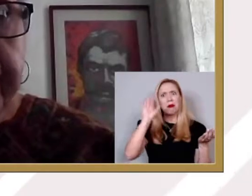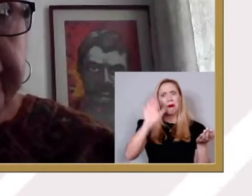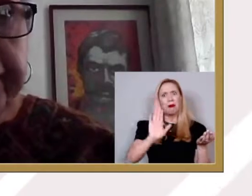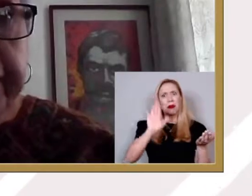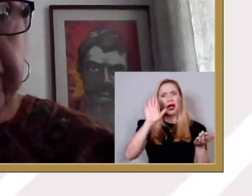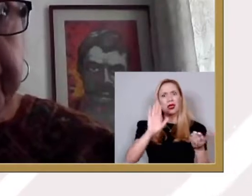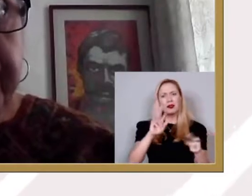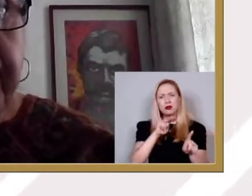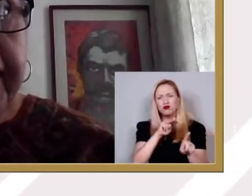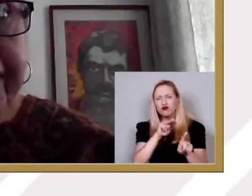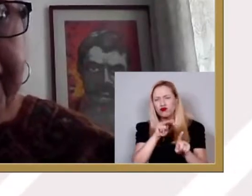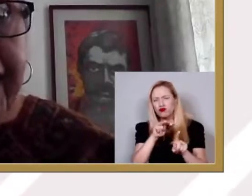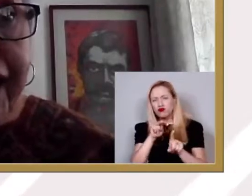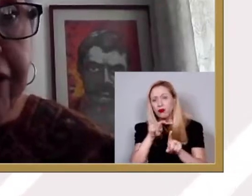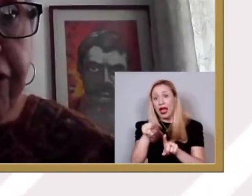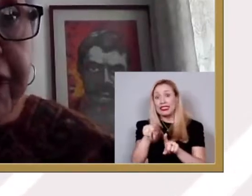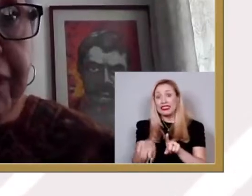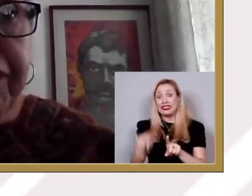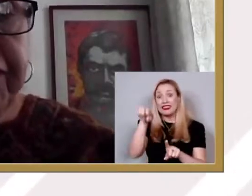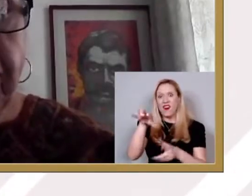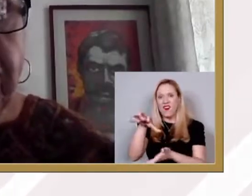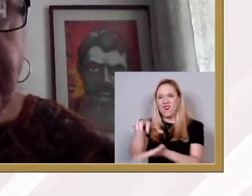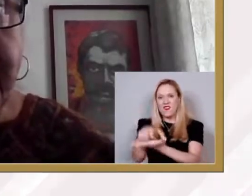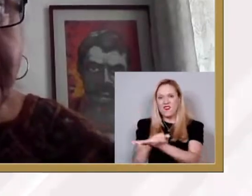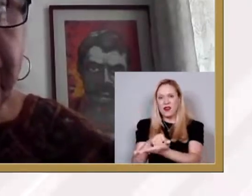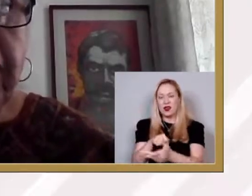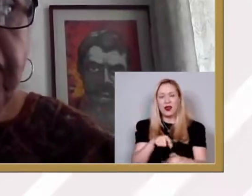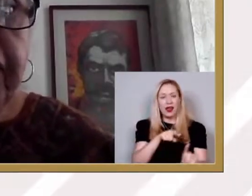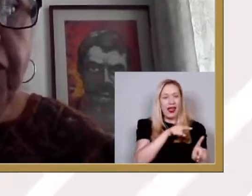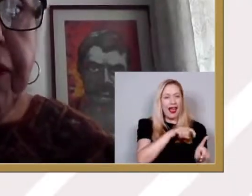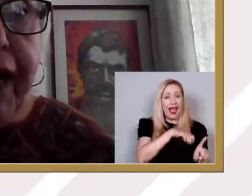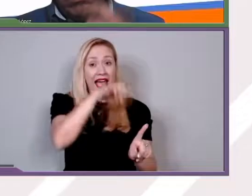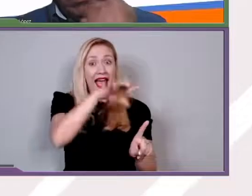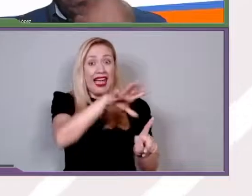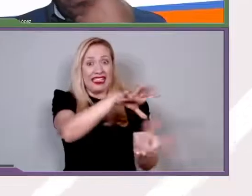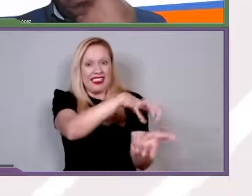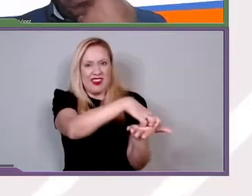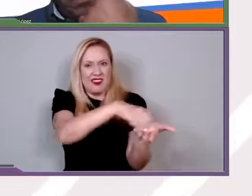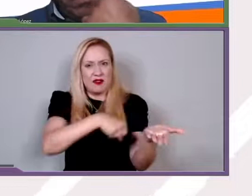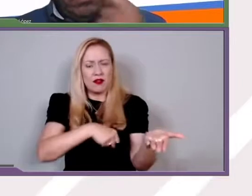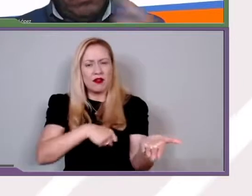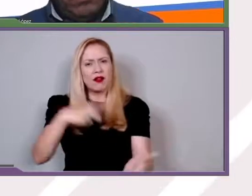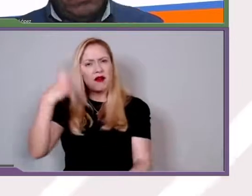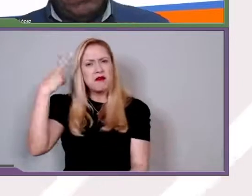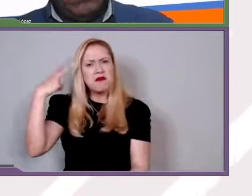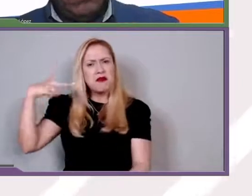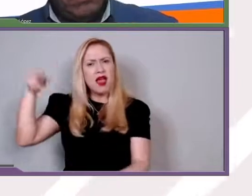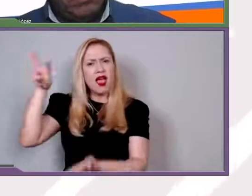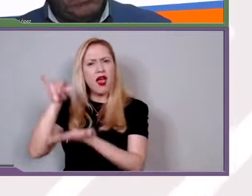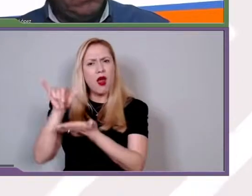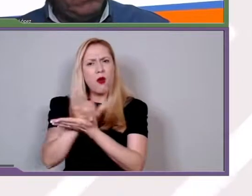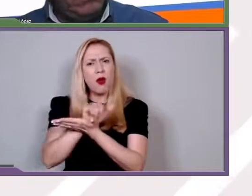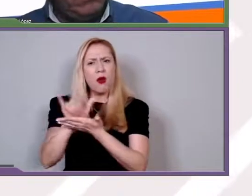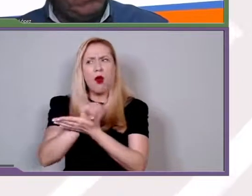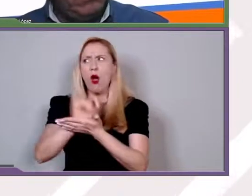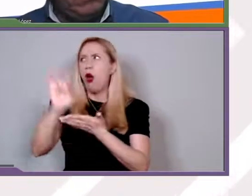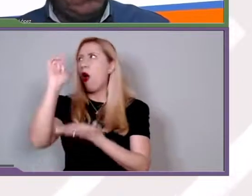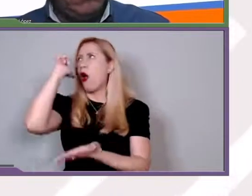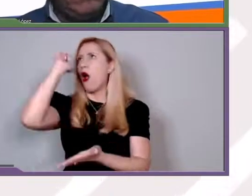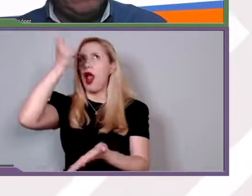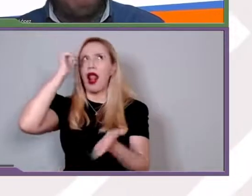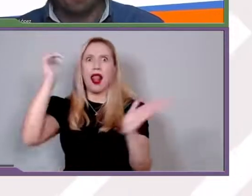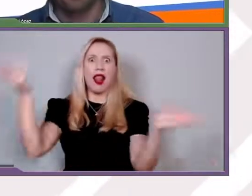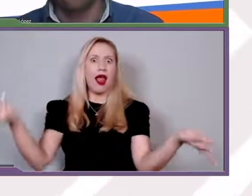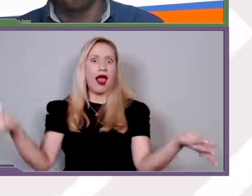filtro en el que se ven y hacen cargos. A mí me hicieron un cargo de un viaje a Nueva York, que ojalá lo hubiera hecho, qué